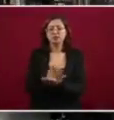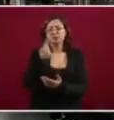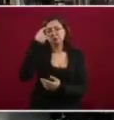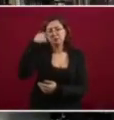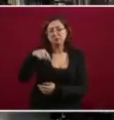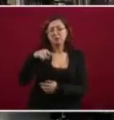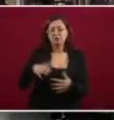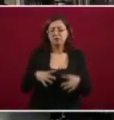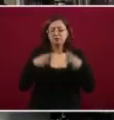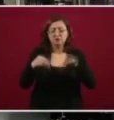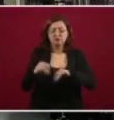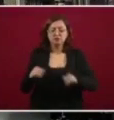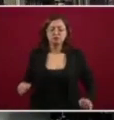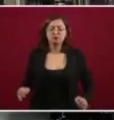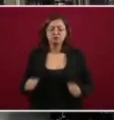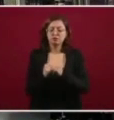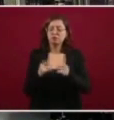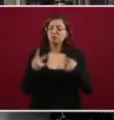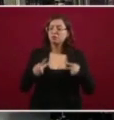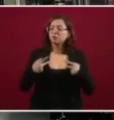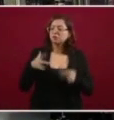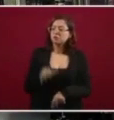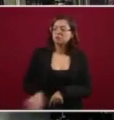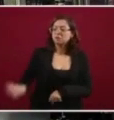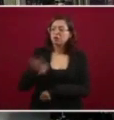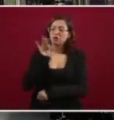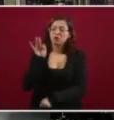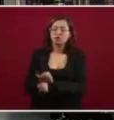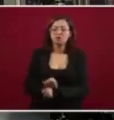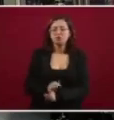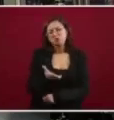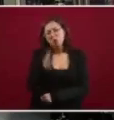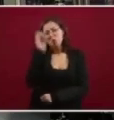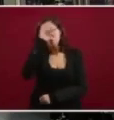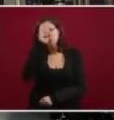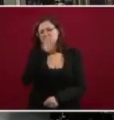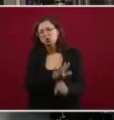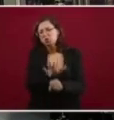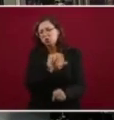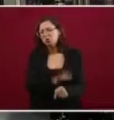Pueblo. Quisiera saber su opinión. Gracias. Bueno,